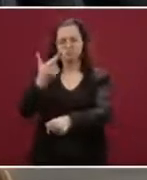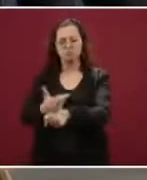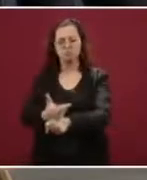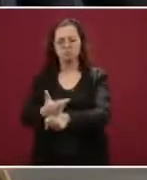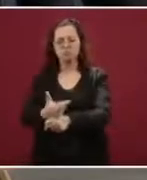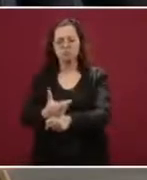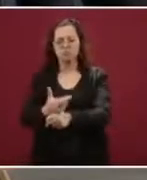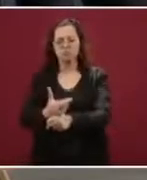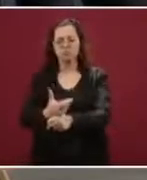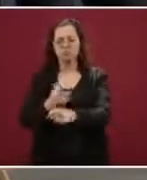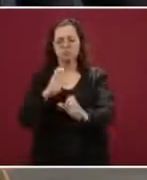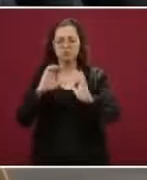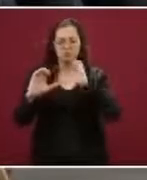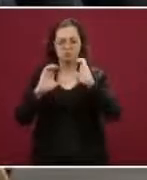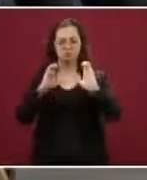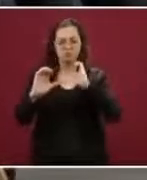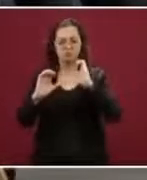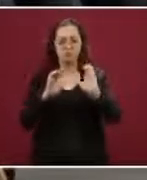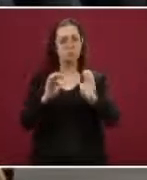de comunicaciones.